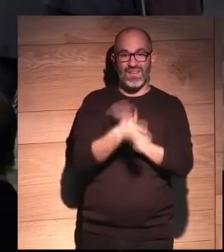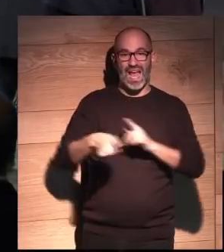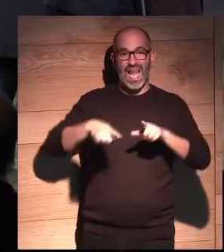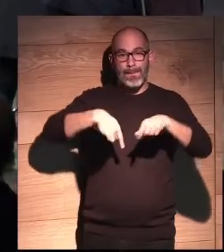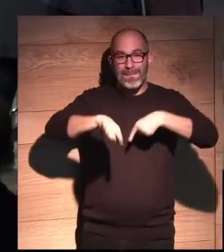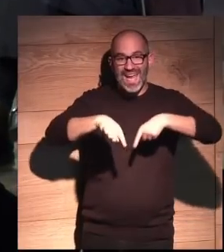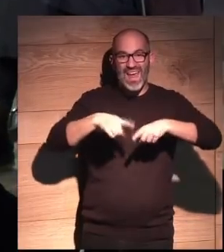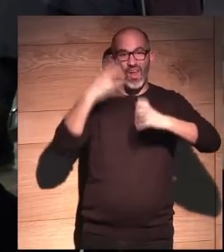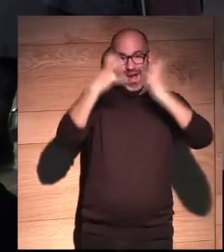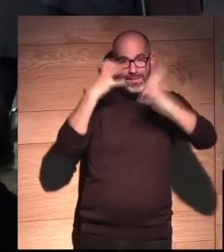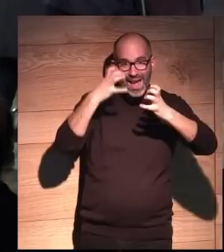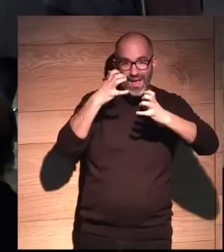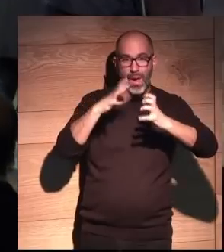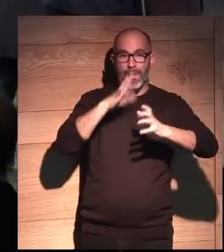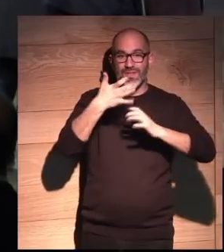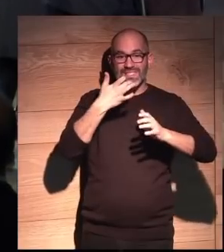del animal.